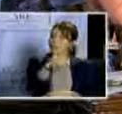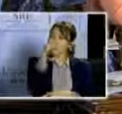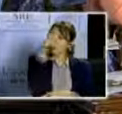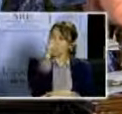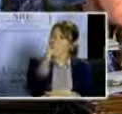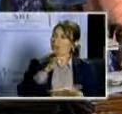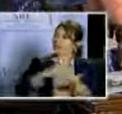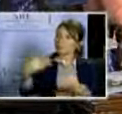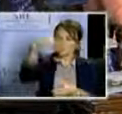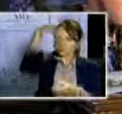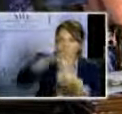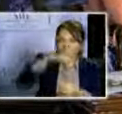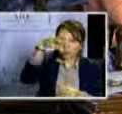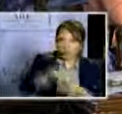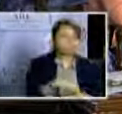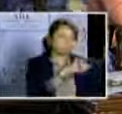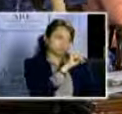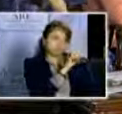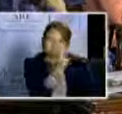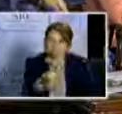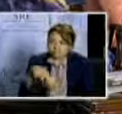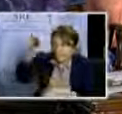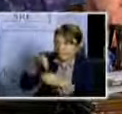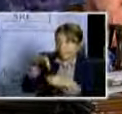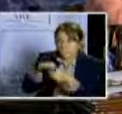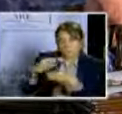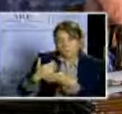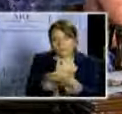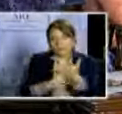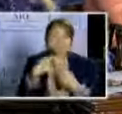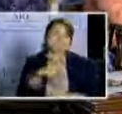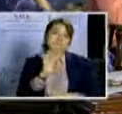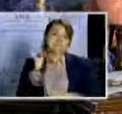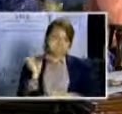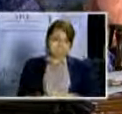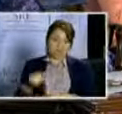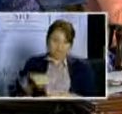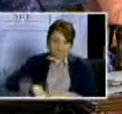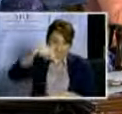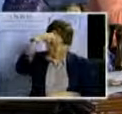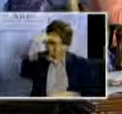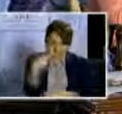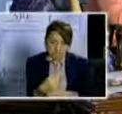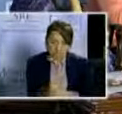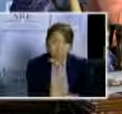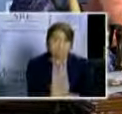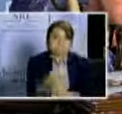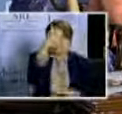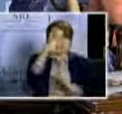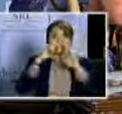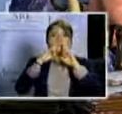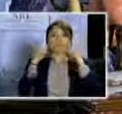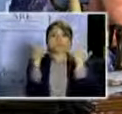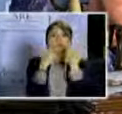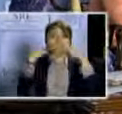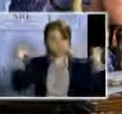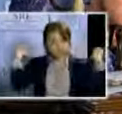exactamente, pero fue uno de los más rápidamente aprobados, que ahora en México van a tener la primera reunión